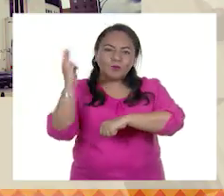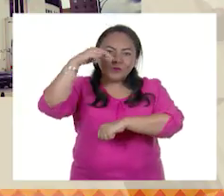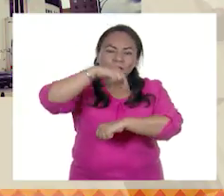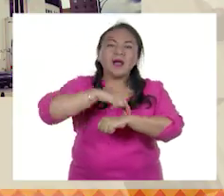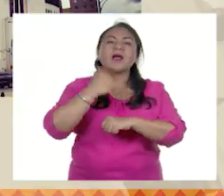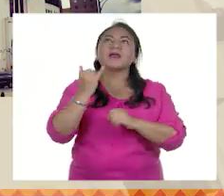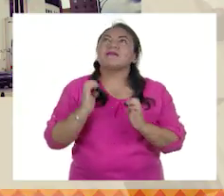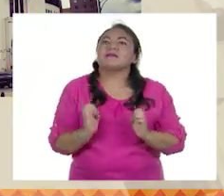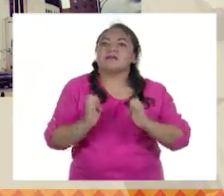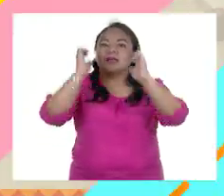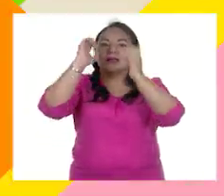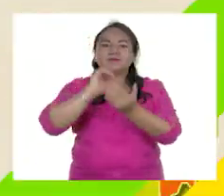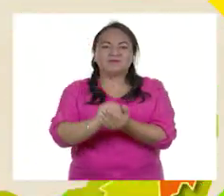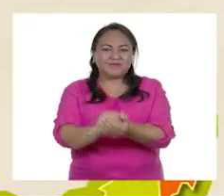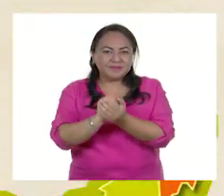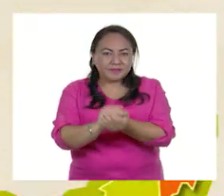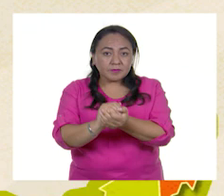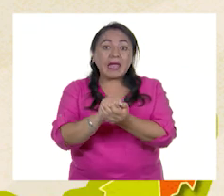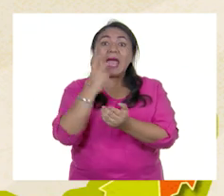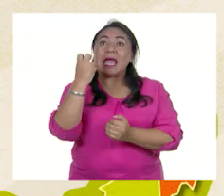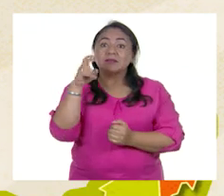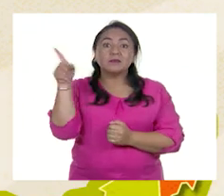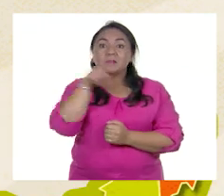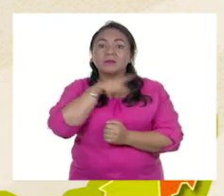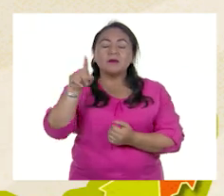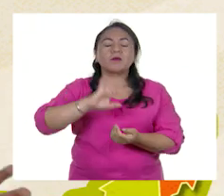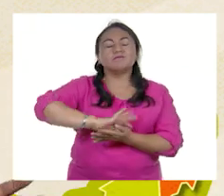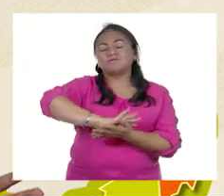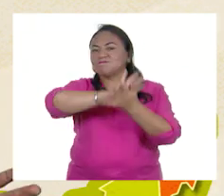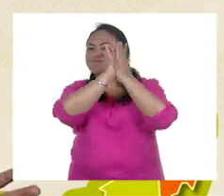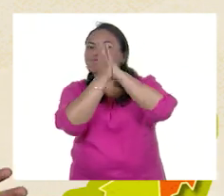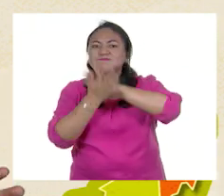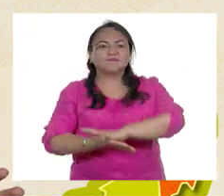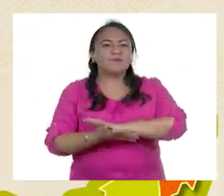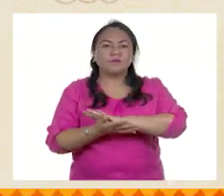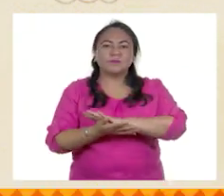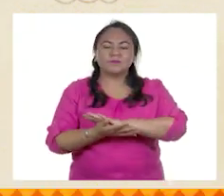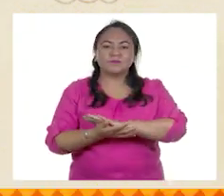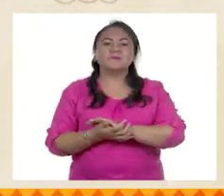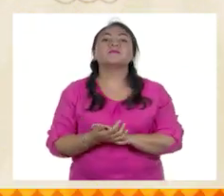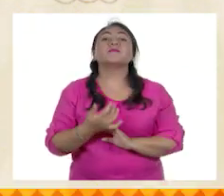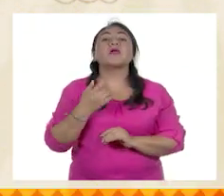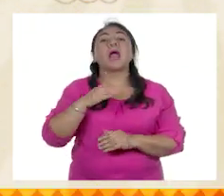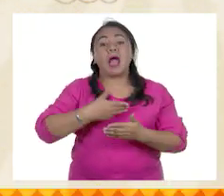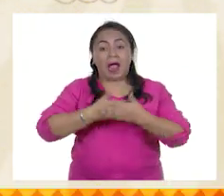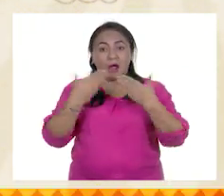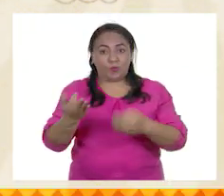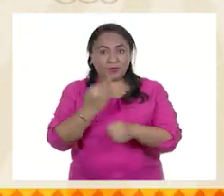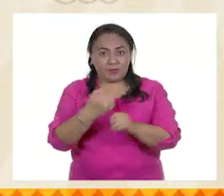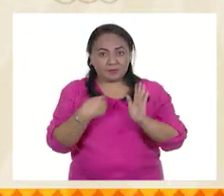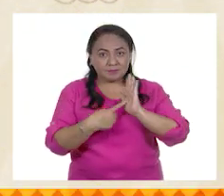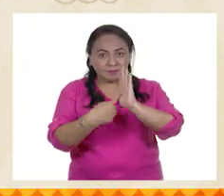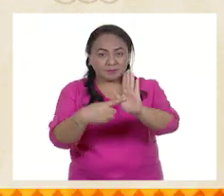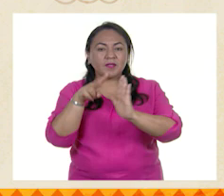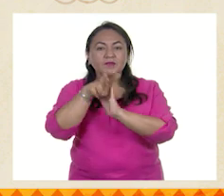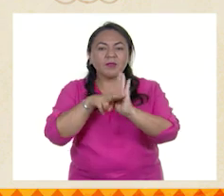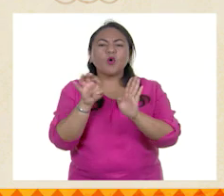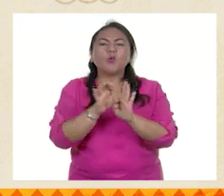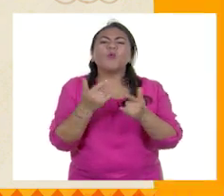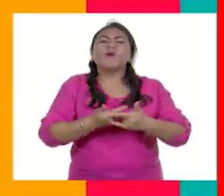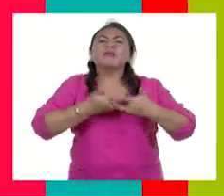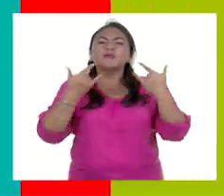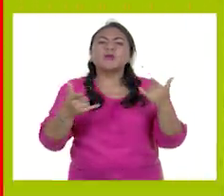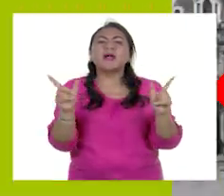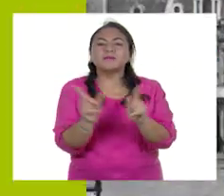Lotería Nacional, fue uno de esos espacios que se transformó por completo. Y el siguiente video nos hace un resumen de su